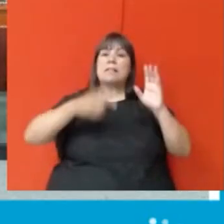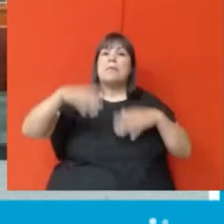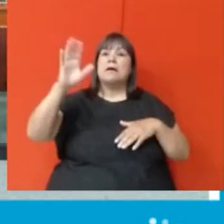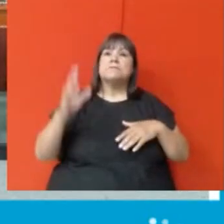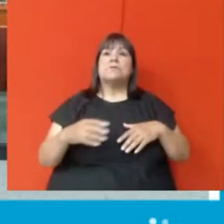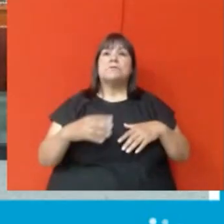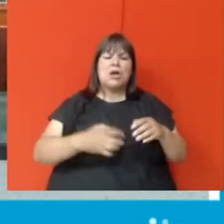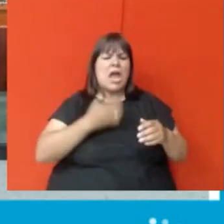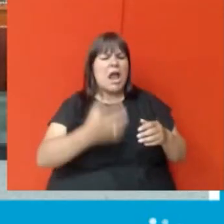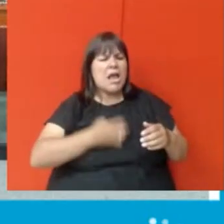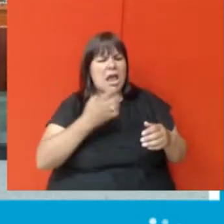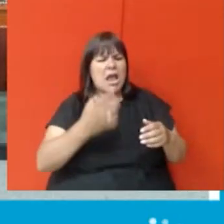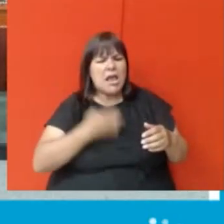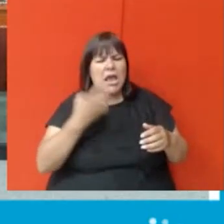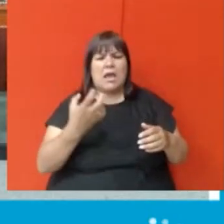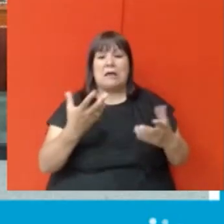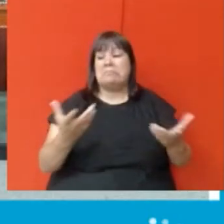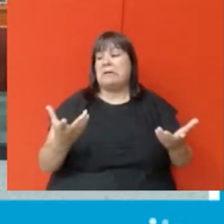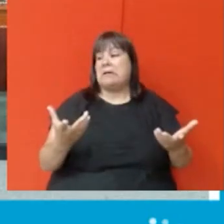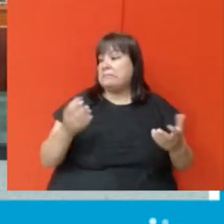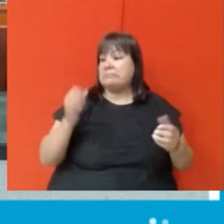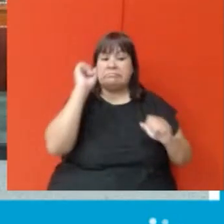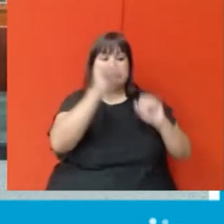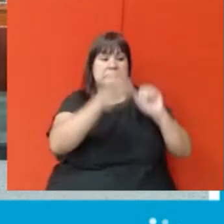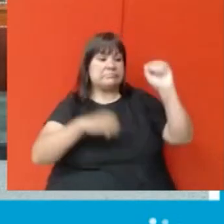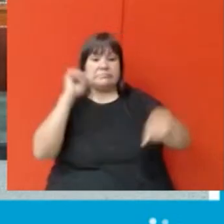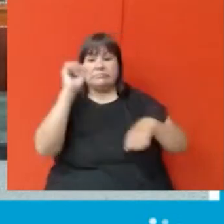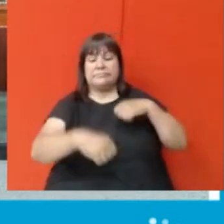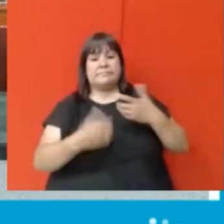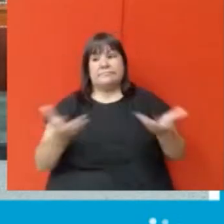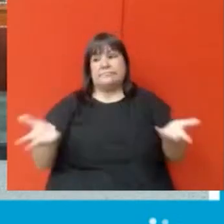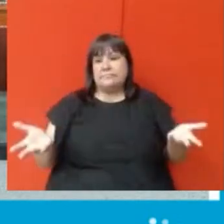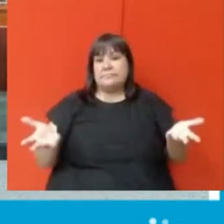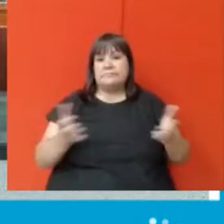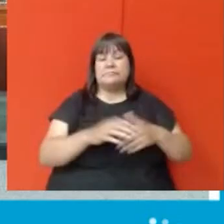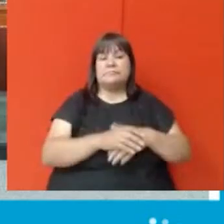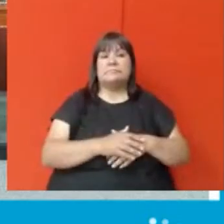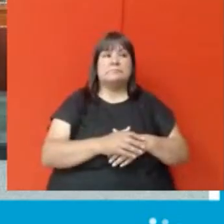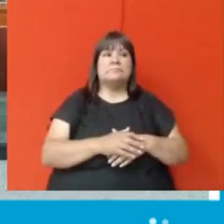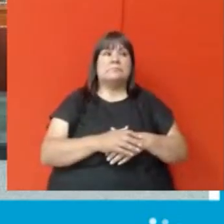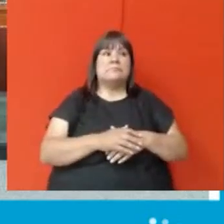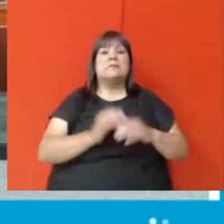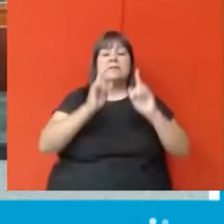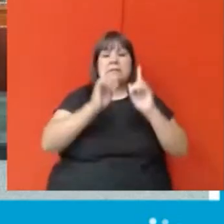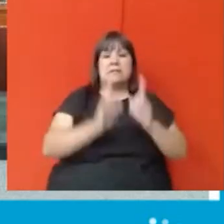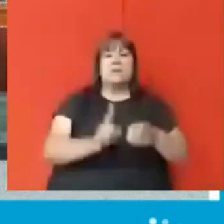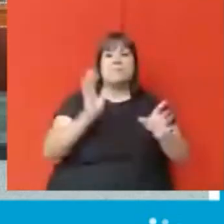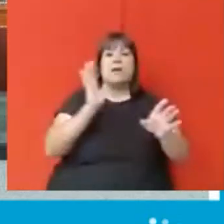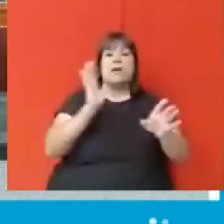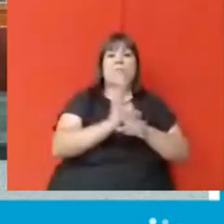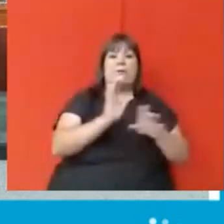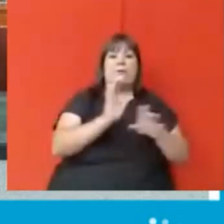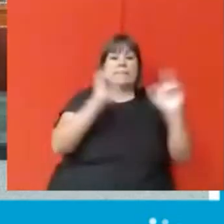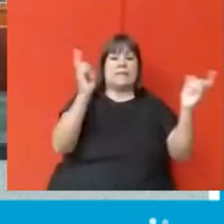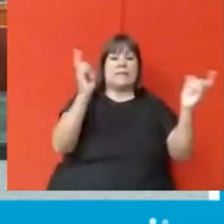mismo, si me quejo, ¿para qué me voy a quejar si lo mismo nadie me escucha? Y el aislamiento social